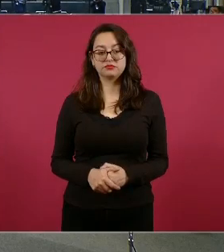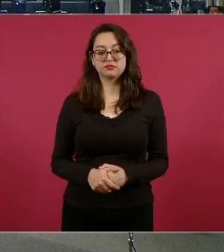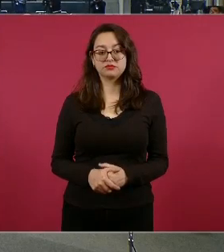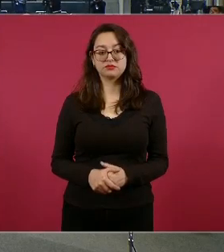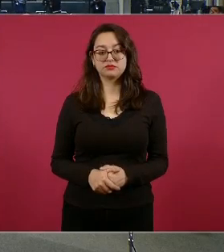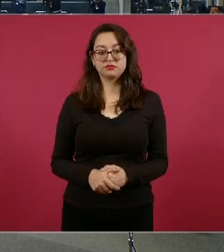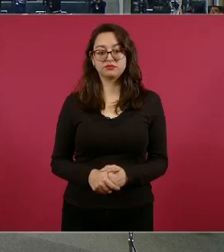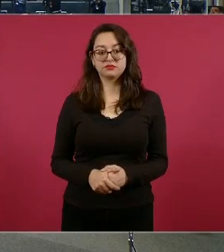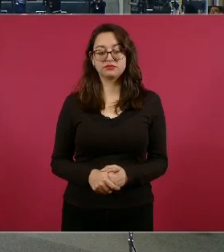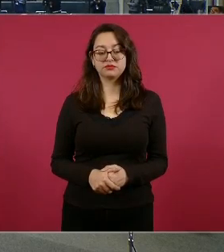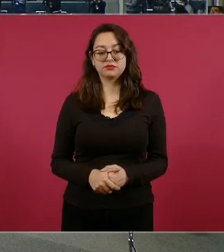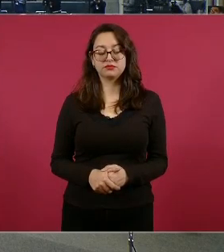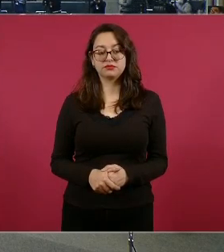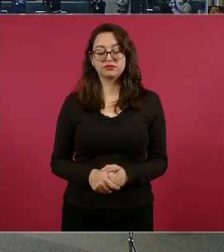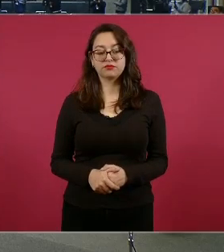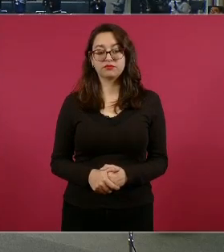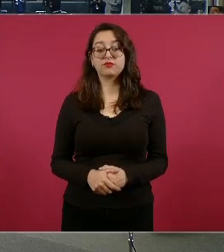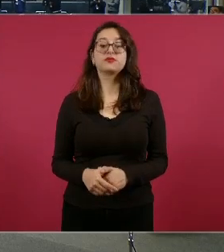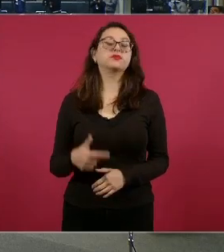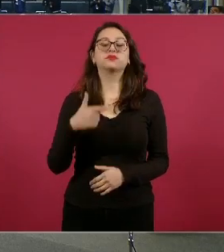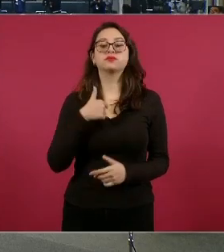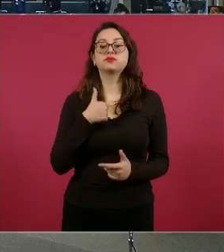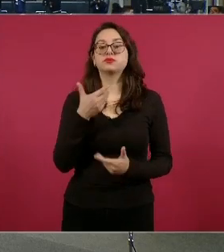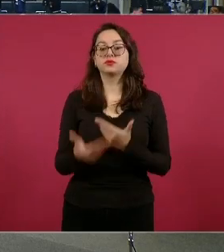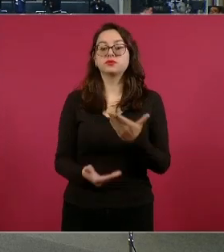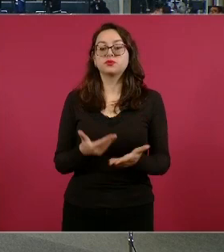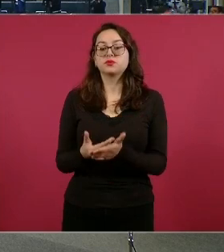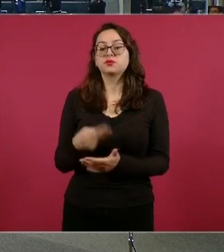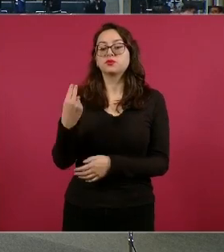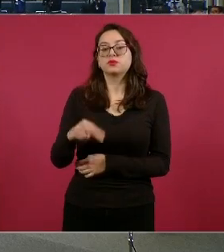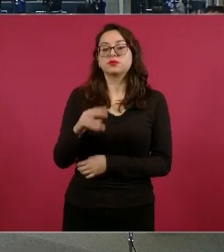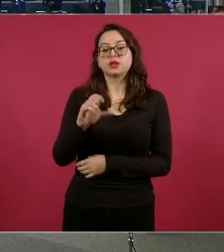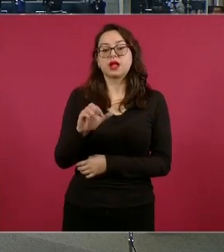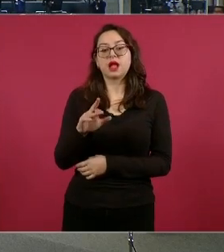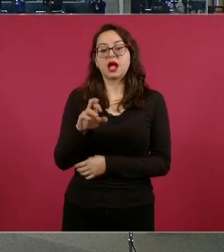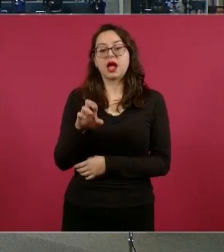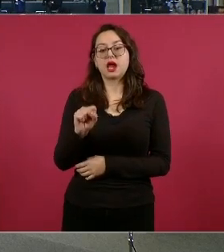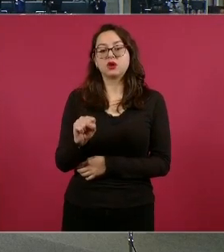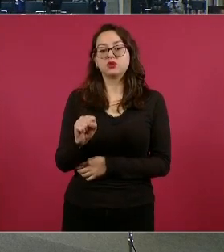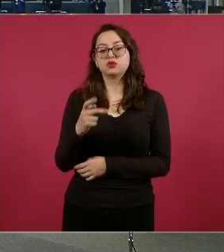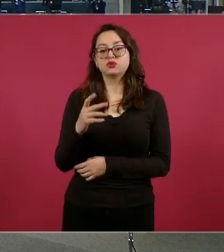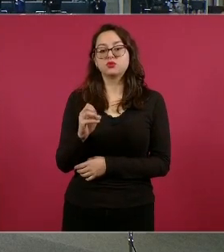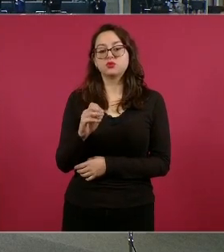los presidentes. Ajá. ¿Sí? Buenos días a quienes nos escuchan. Soy Carlos Pozos, de Lord Molecula Oficial. Hoy publico